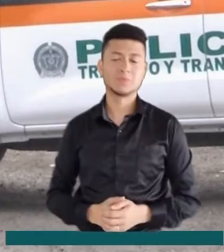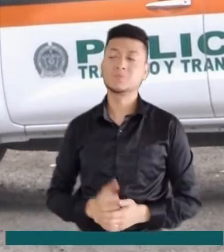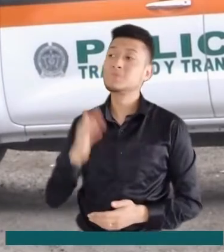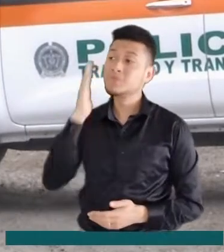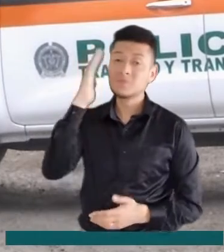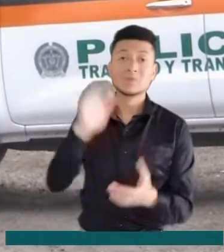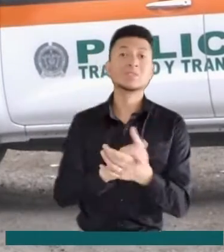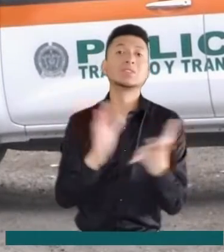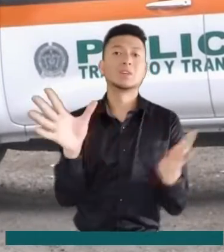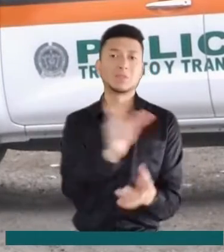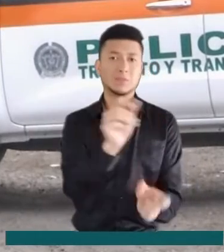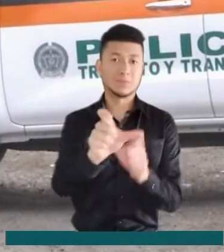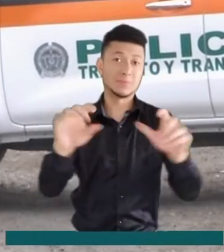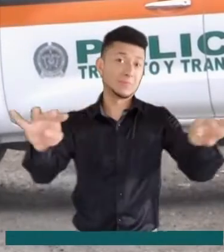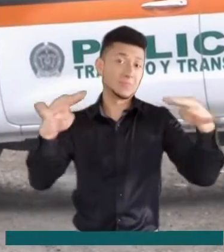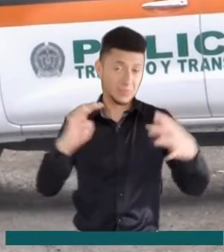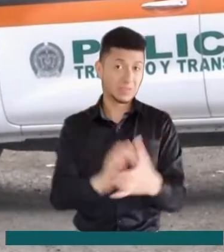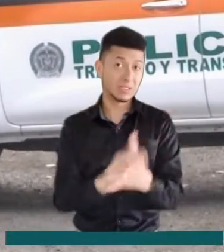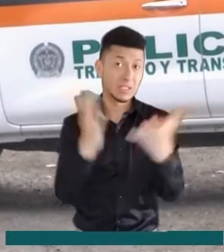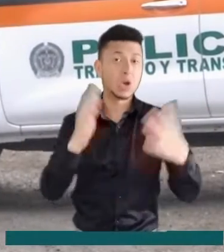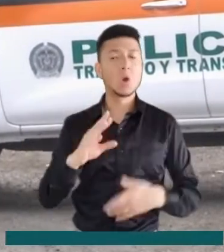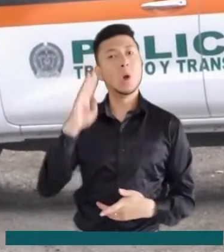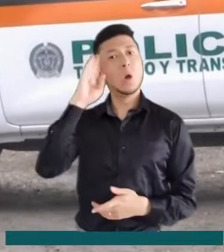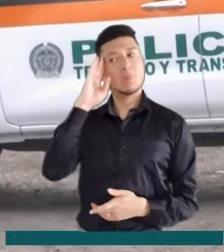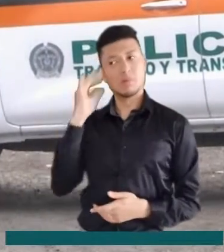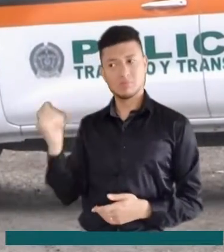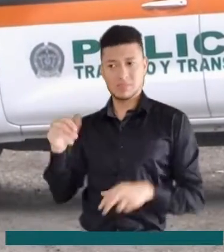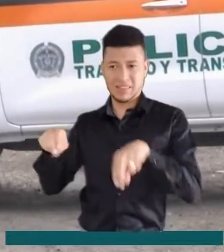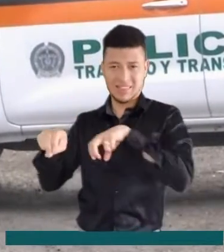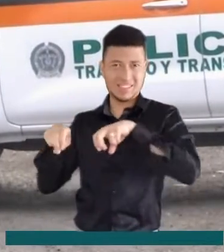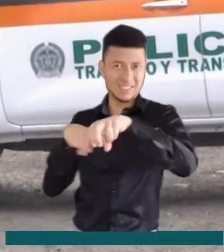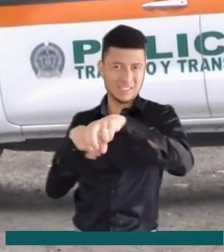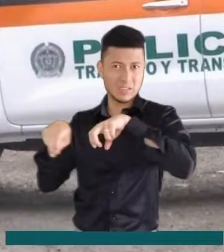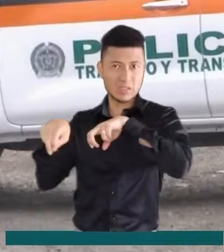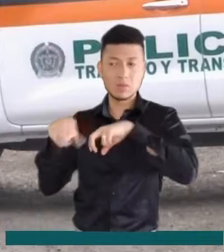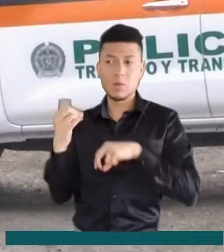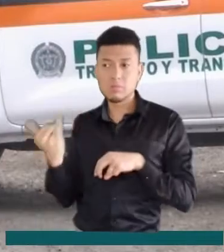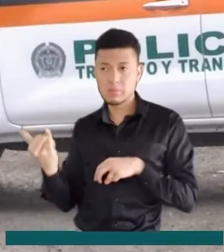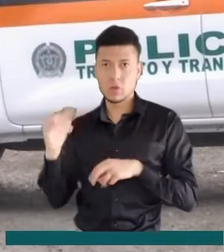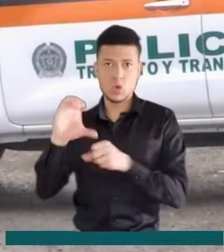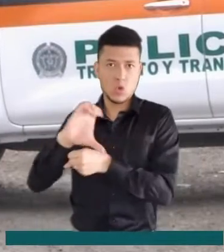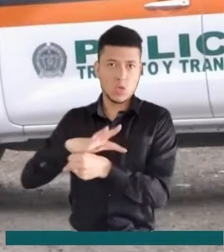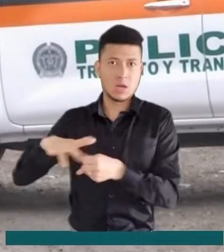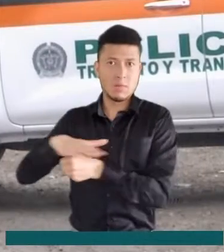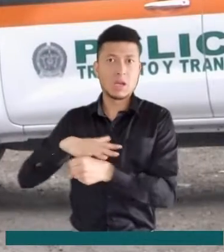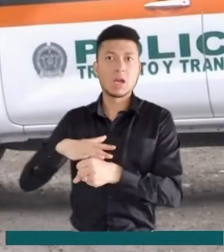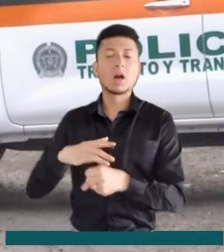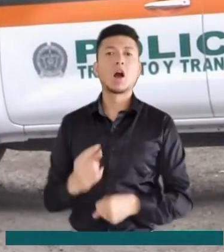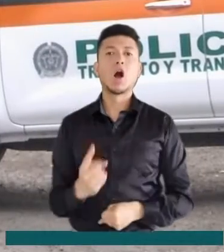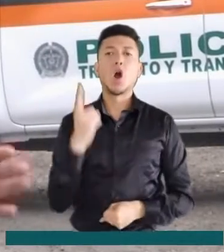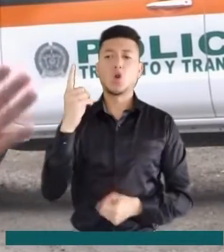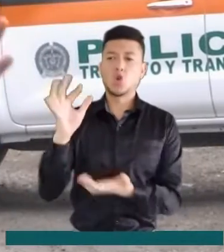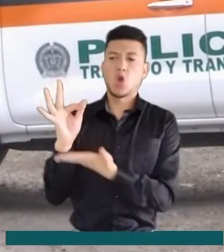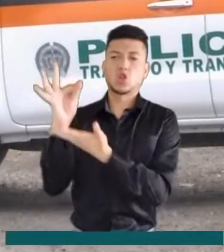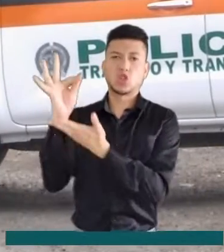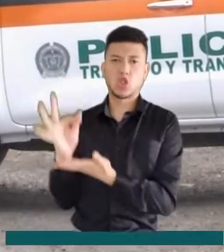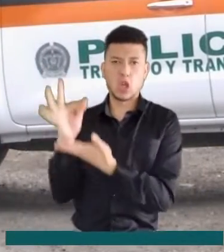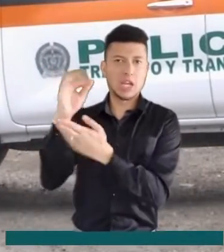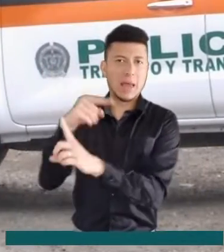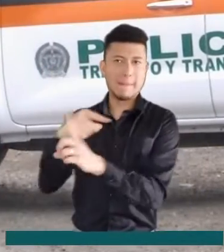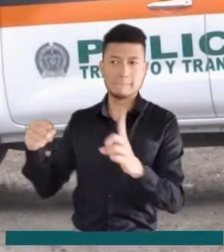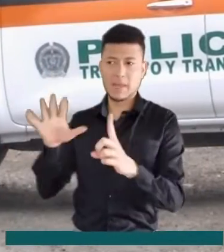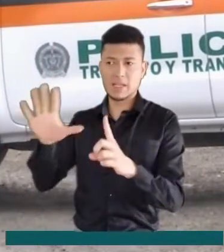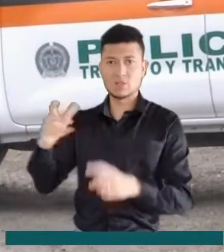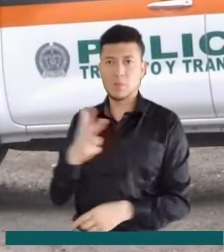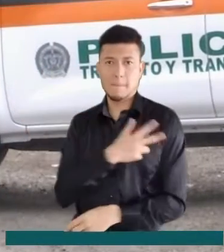¿Qué tal, Mabel? Un saludo para usted y nuestros televidentes. Pues la Policía de Tránsito y Transporte de Cundinamarca incautó una